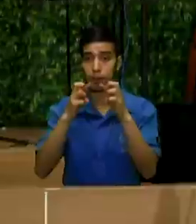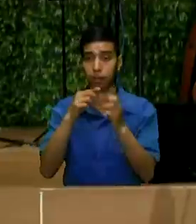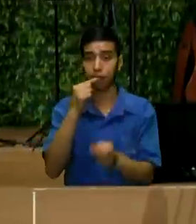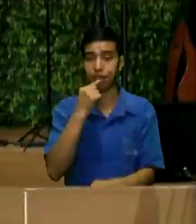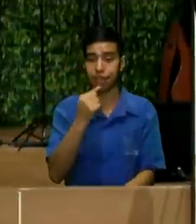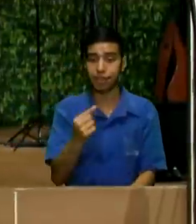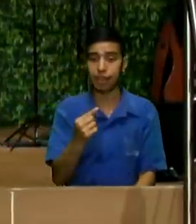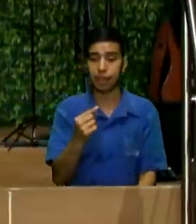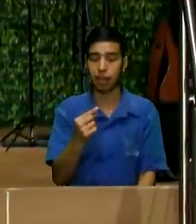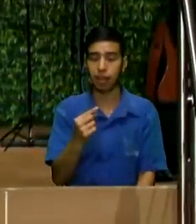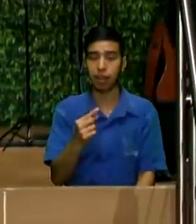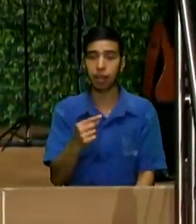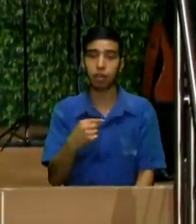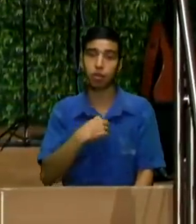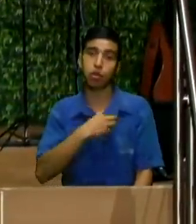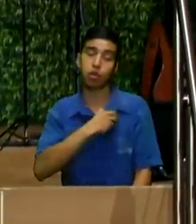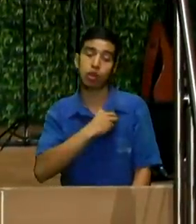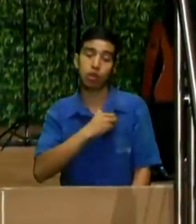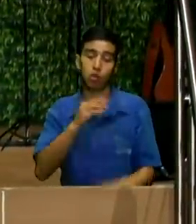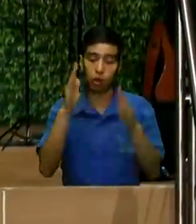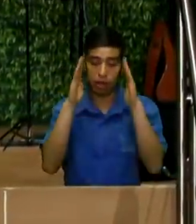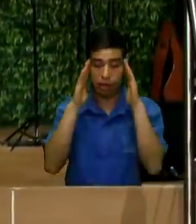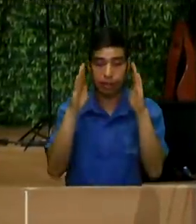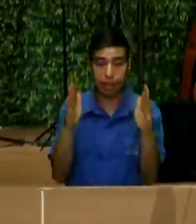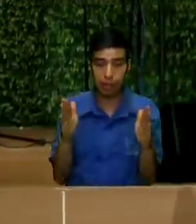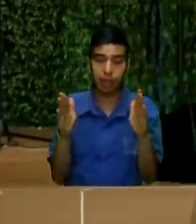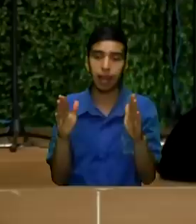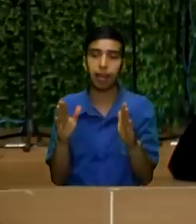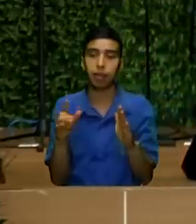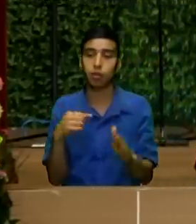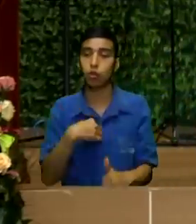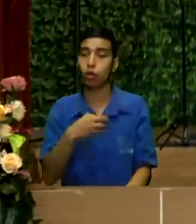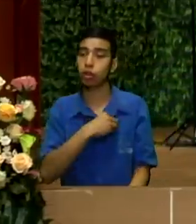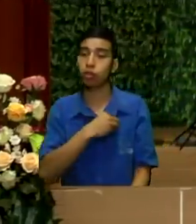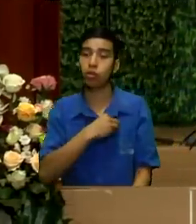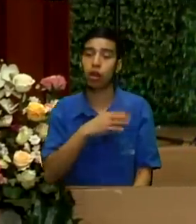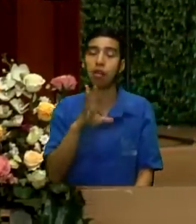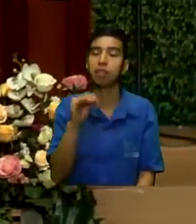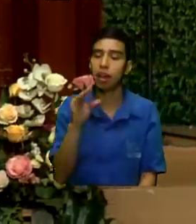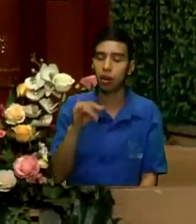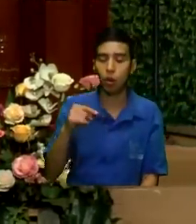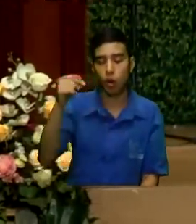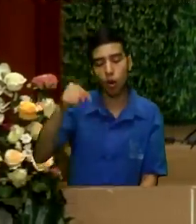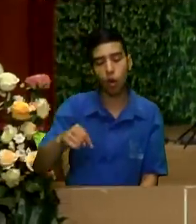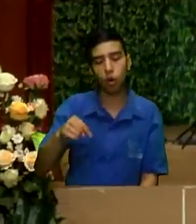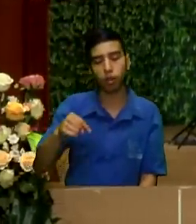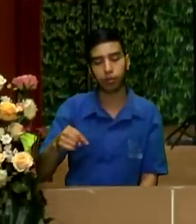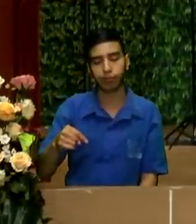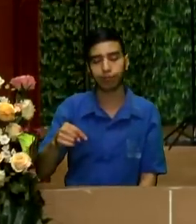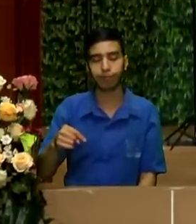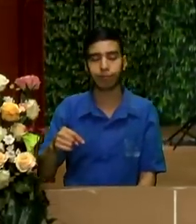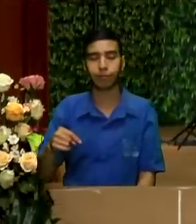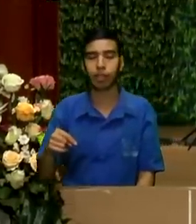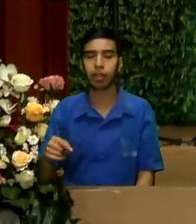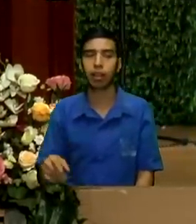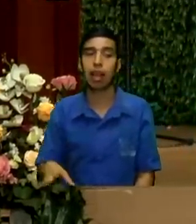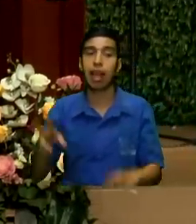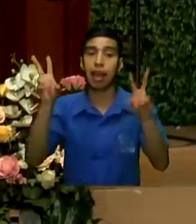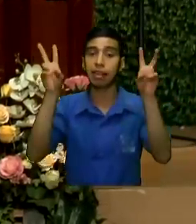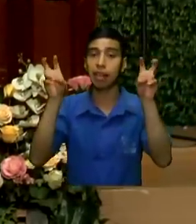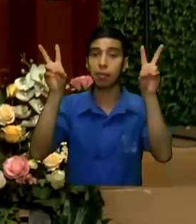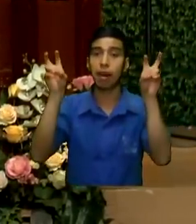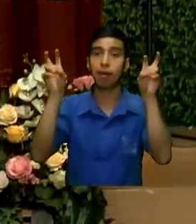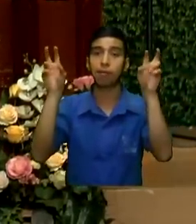quiero enfocarme, porque yo quisiera platicar el día de hoy, si el Señor me lo permite, acerca de la